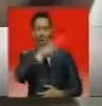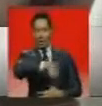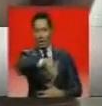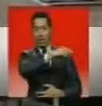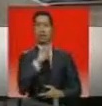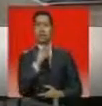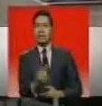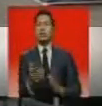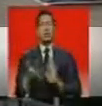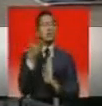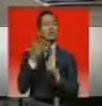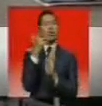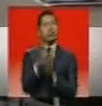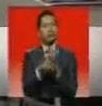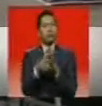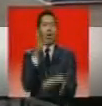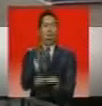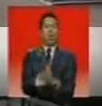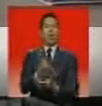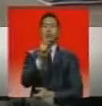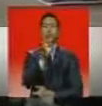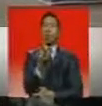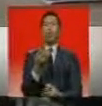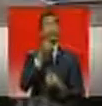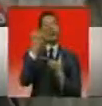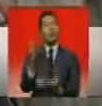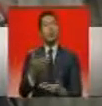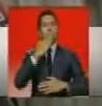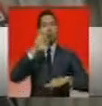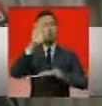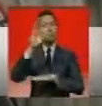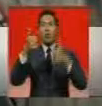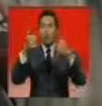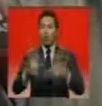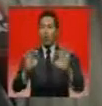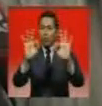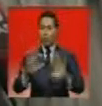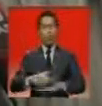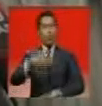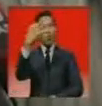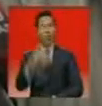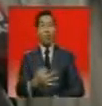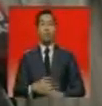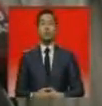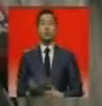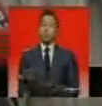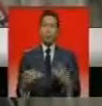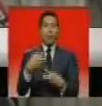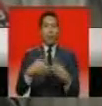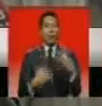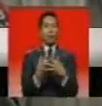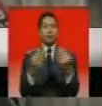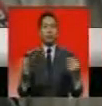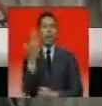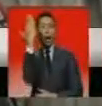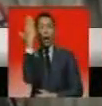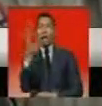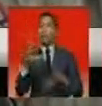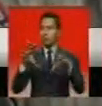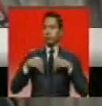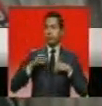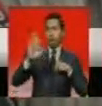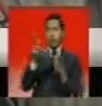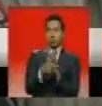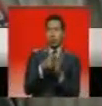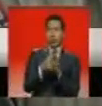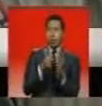no se detengan y se cumplan los ofrecimientos. Tienen que darnos solución y esperamos del señor alcalde tomarle la palabra que se termine el